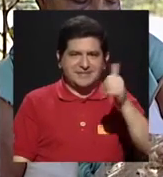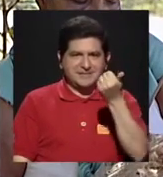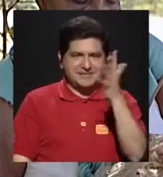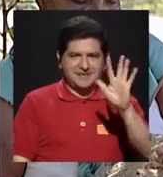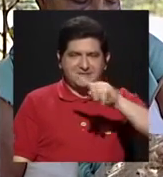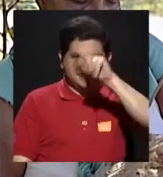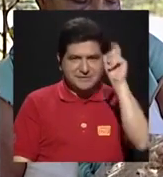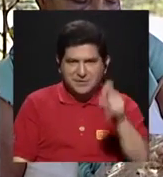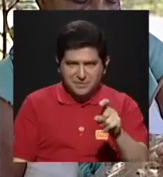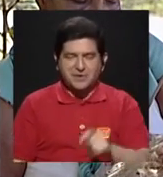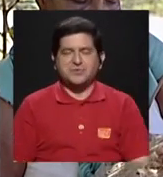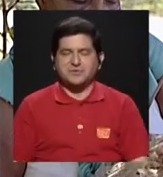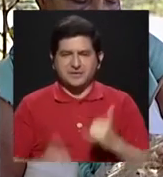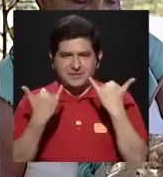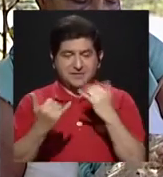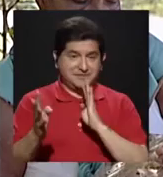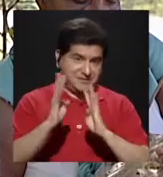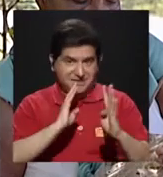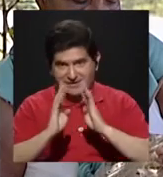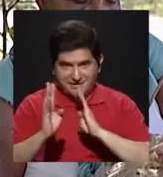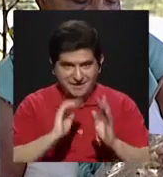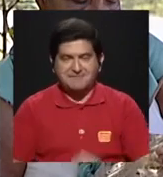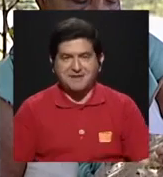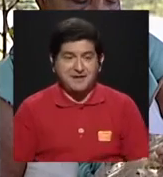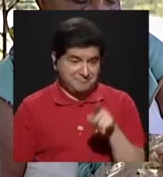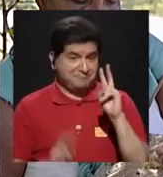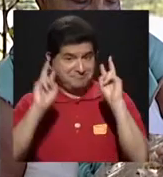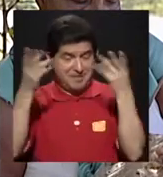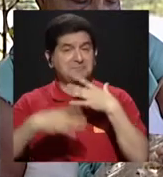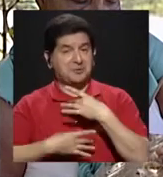esto que estamos hablando, que... Bueno, interesante.